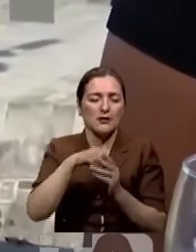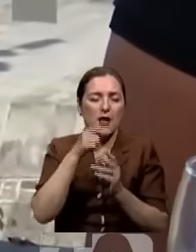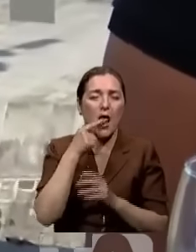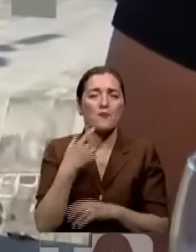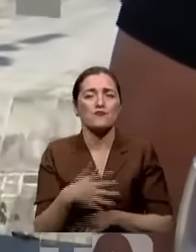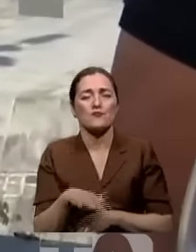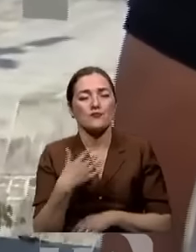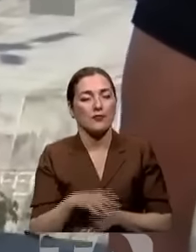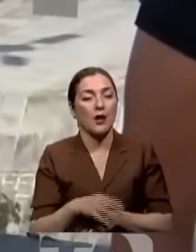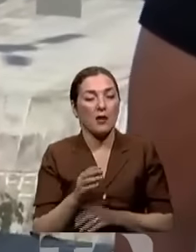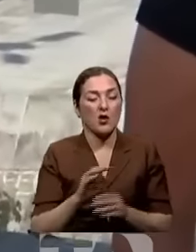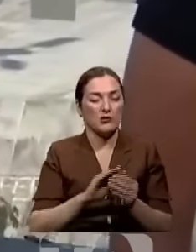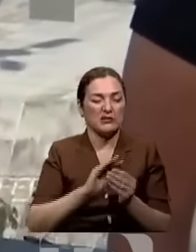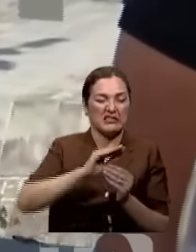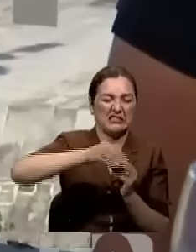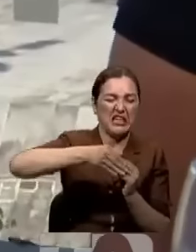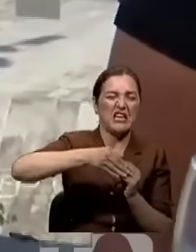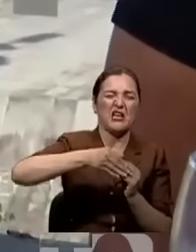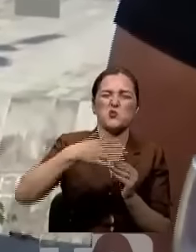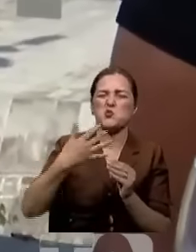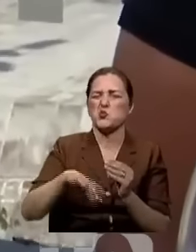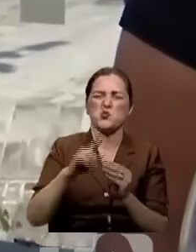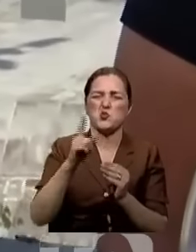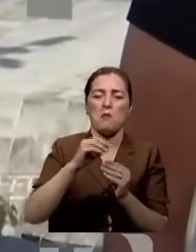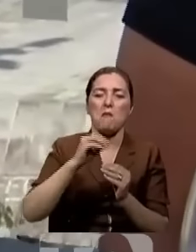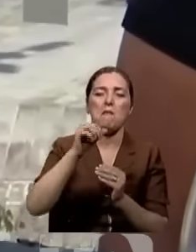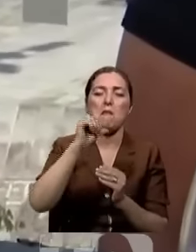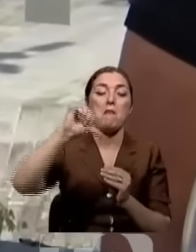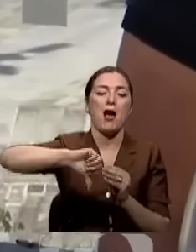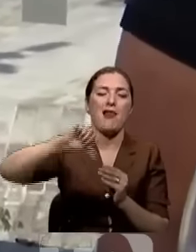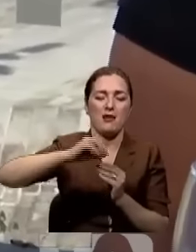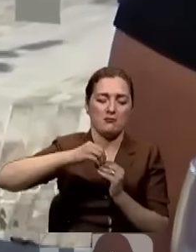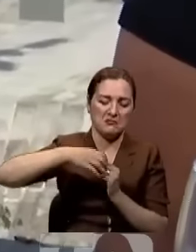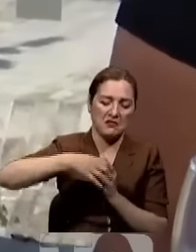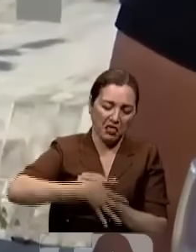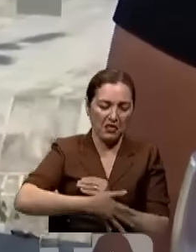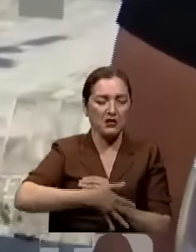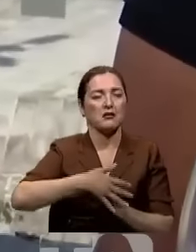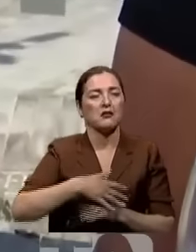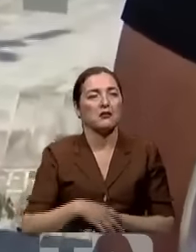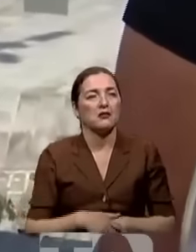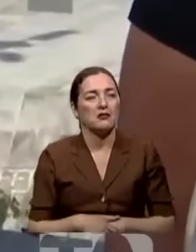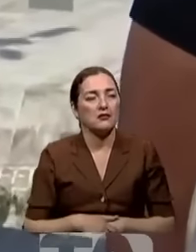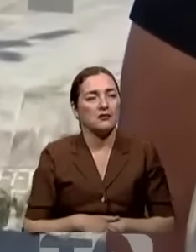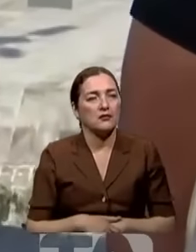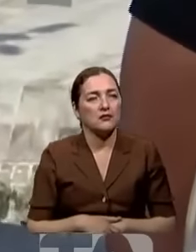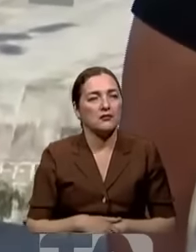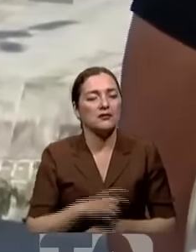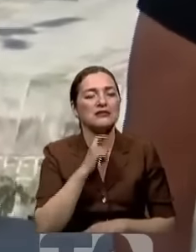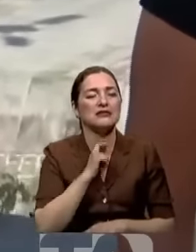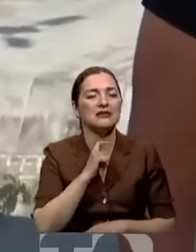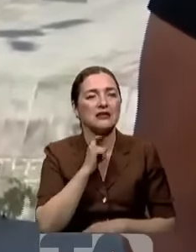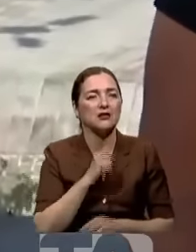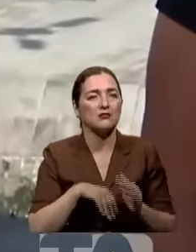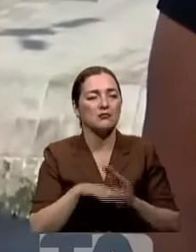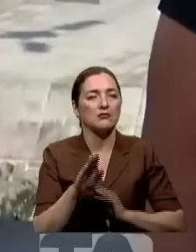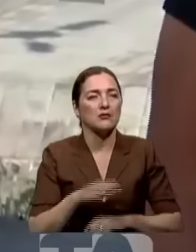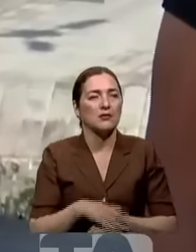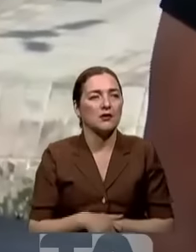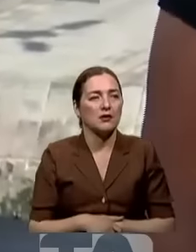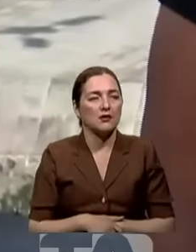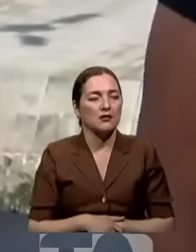sin embargo el cierre del pan se escapó el relleno y eso debe ser porque también nos vino un poquito más seco el relleno, ¿sí?